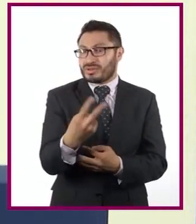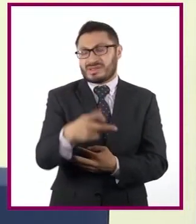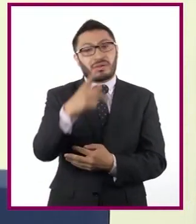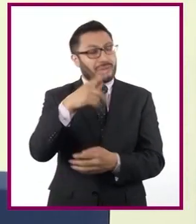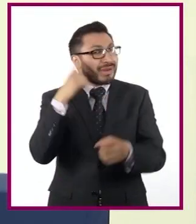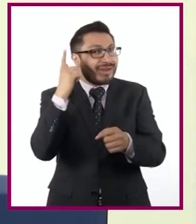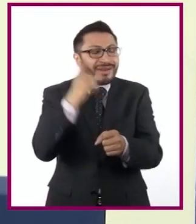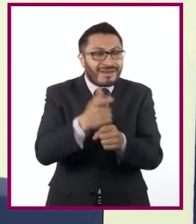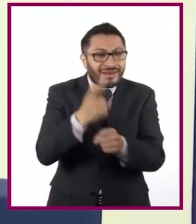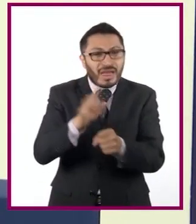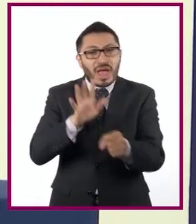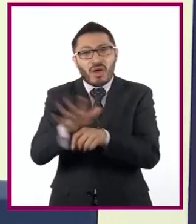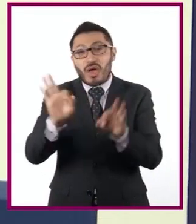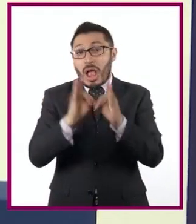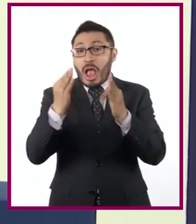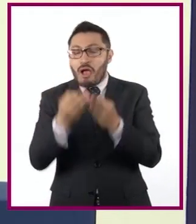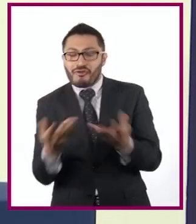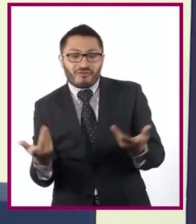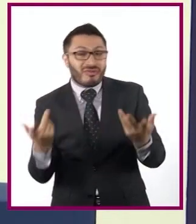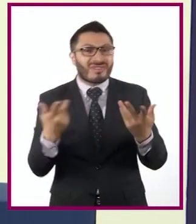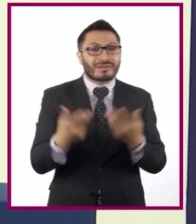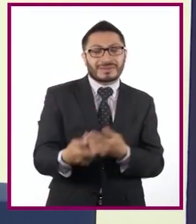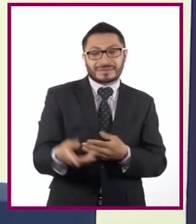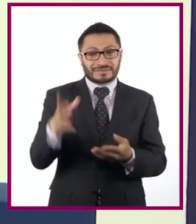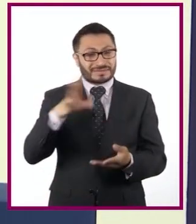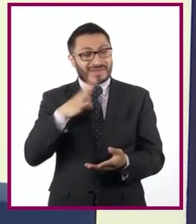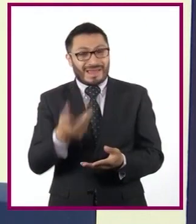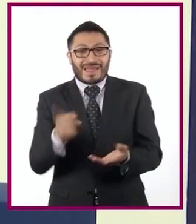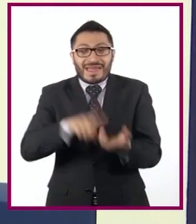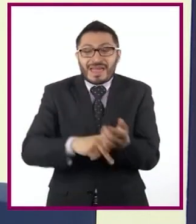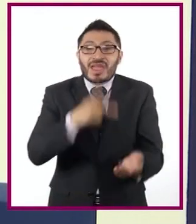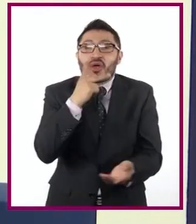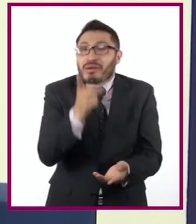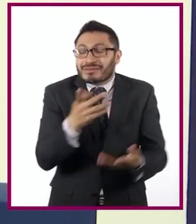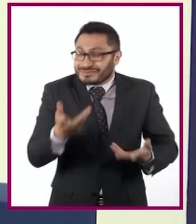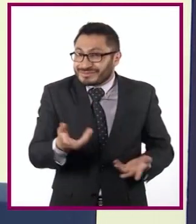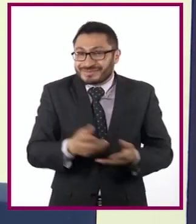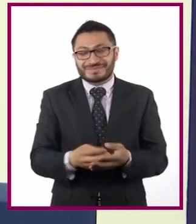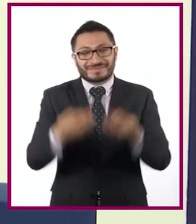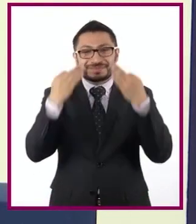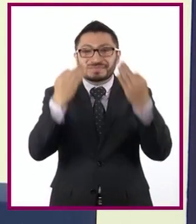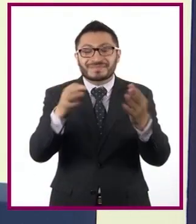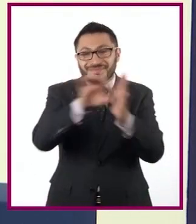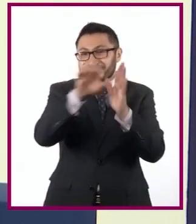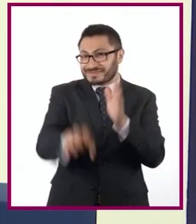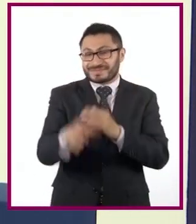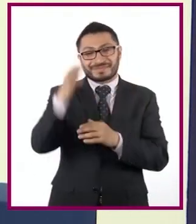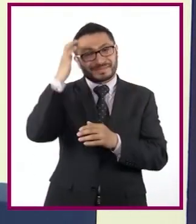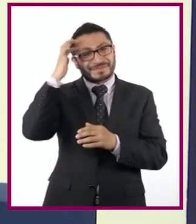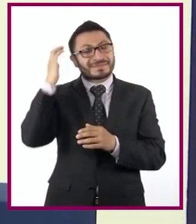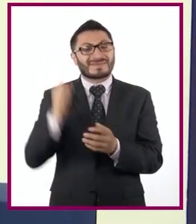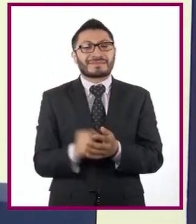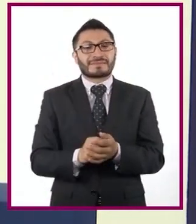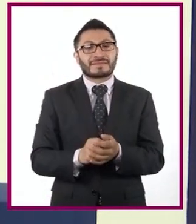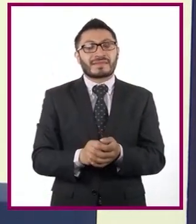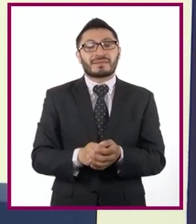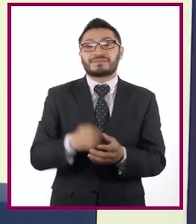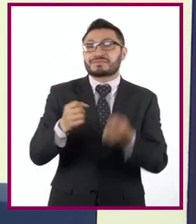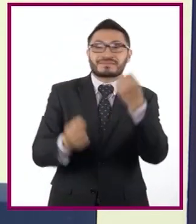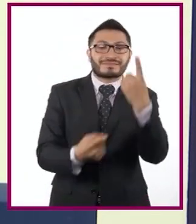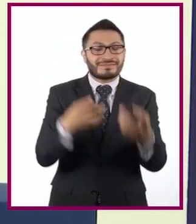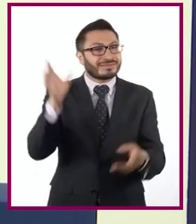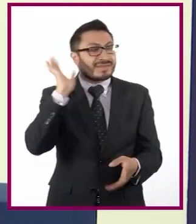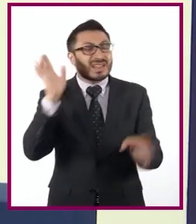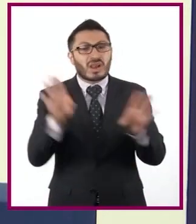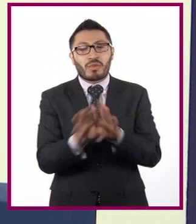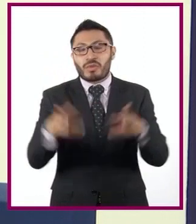cuenta de la entonación y la pronunciación que imprimen en esas palabras? Veamos un primer ejemplo. ¿Han escuchado a los cronistas